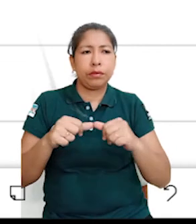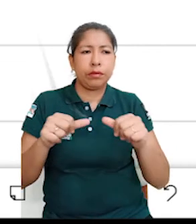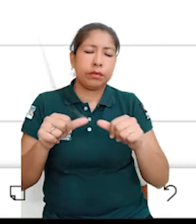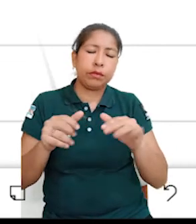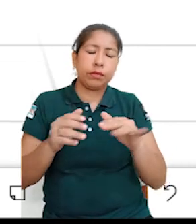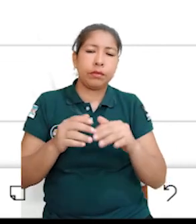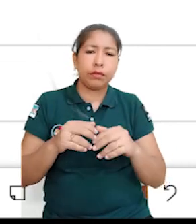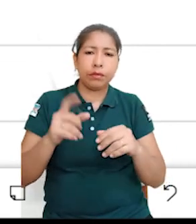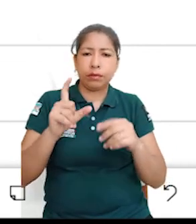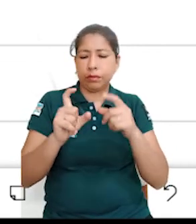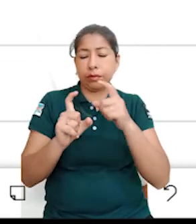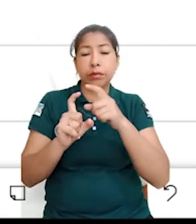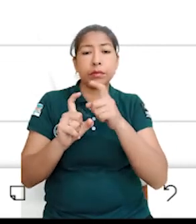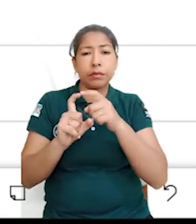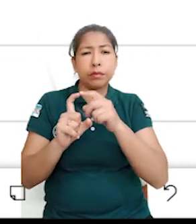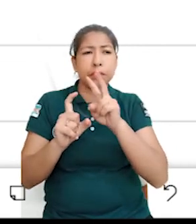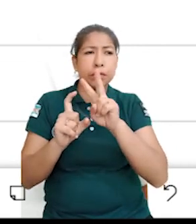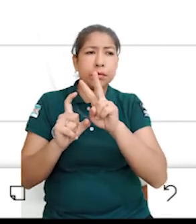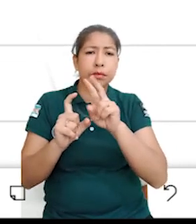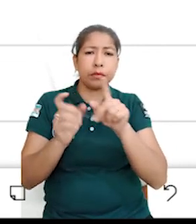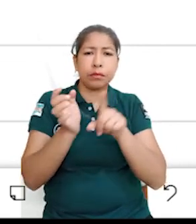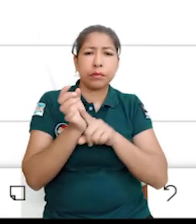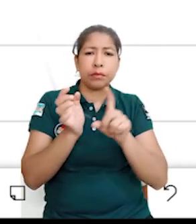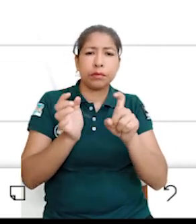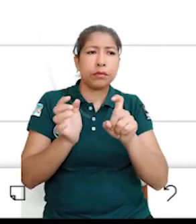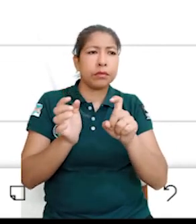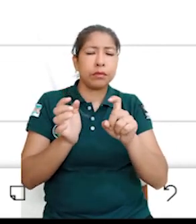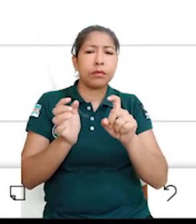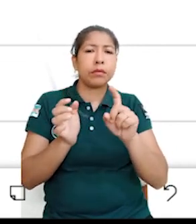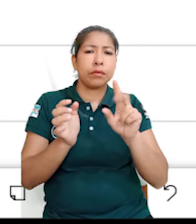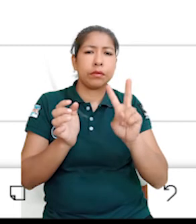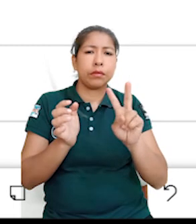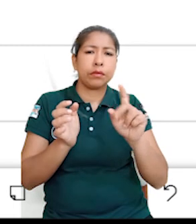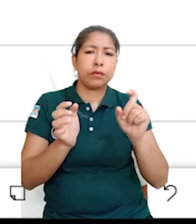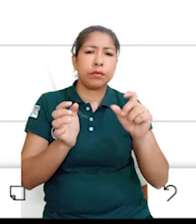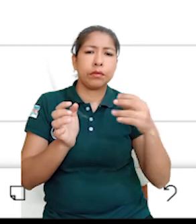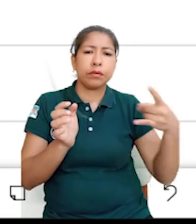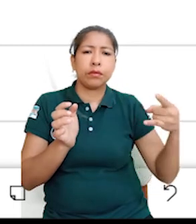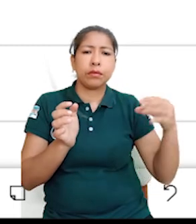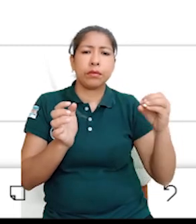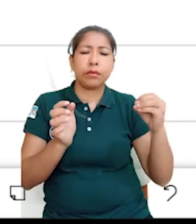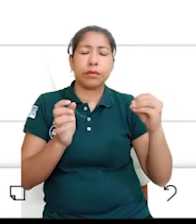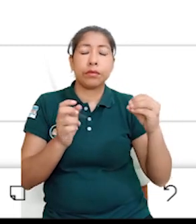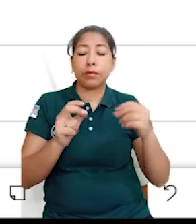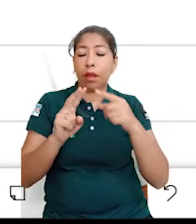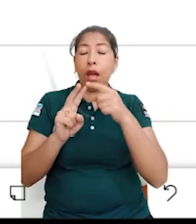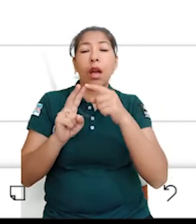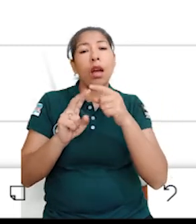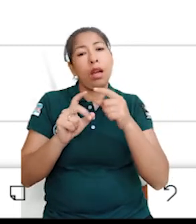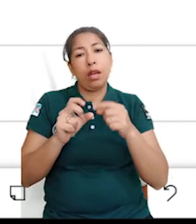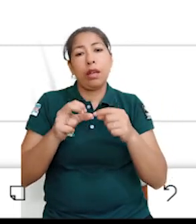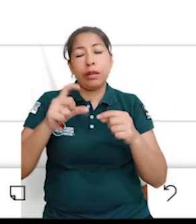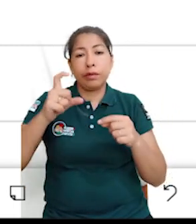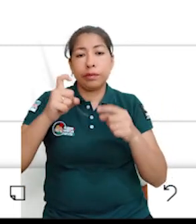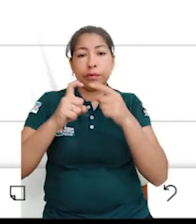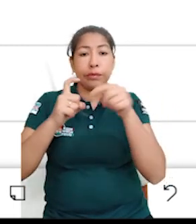igual 0. Esta es una ecuación de segundo grado debido al exponente 2 que posee una de las variables. Y tenemos